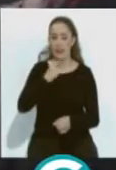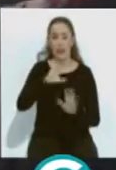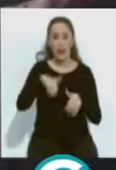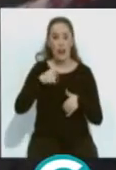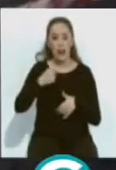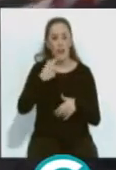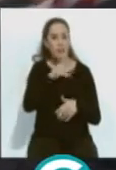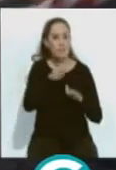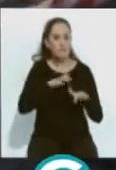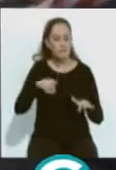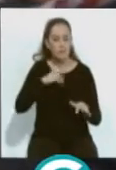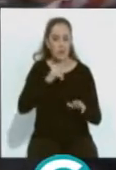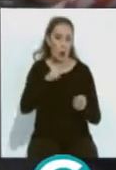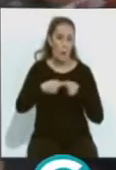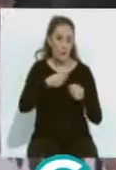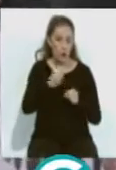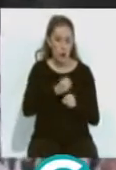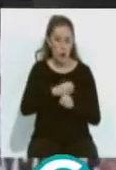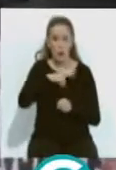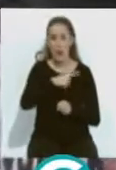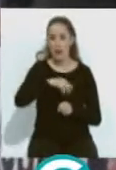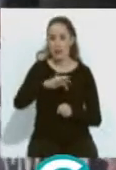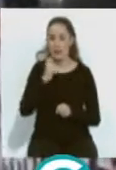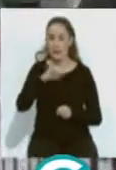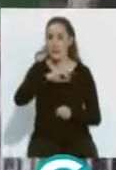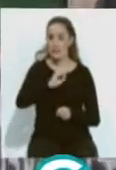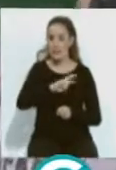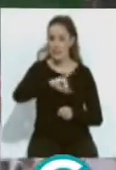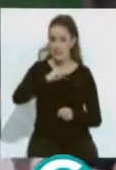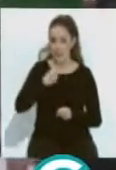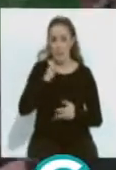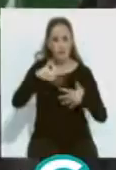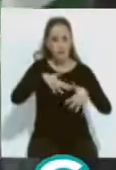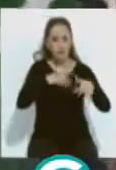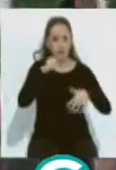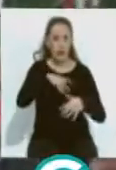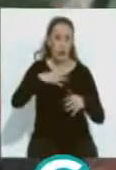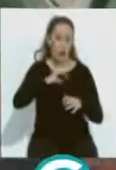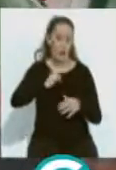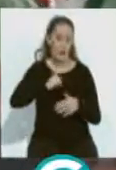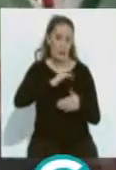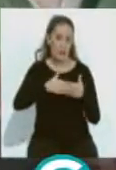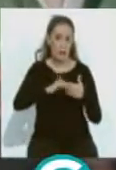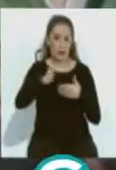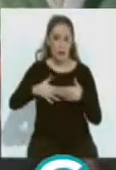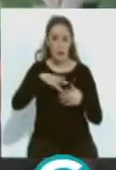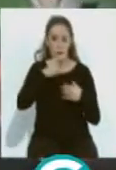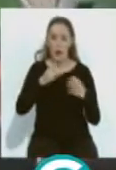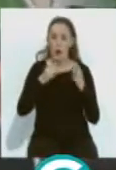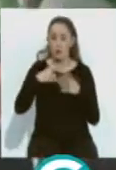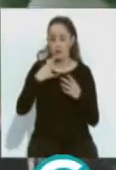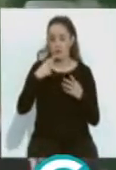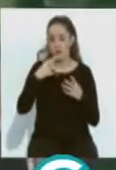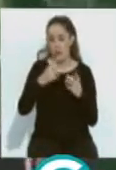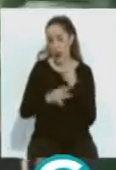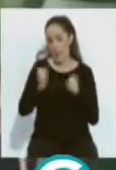sindicatos mayoritarios Comisiones Obreras, UGT y CESIF se han manifestado en el Hospital Puerta del Mar bajo el lema "Por el empleo y la calidad